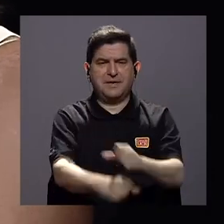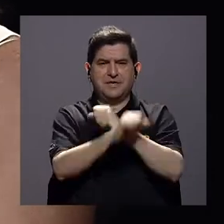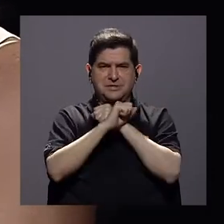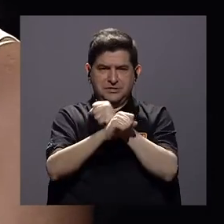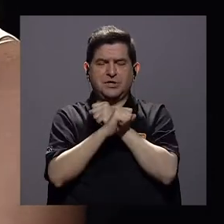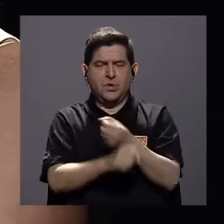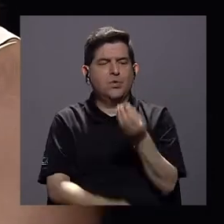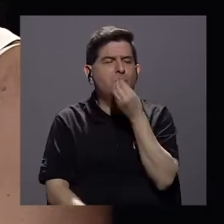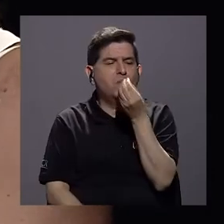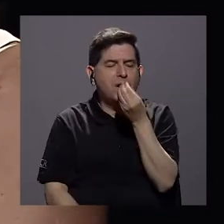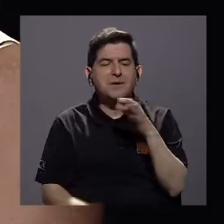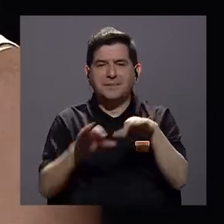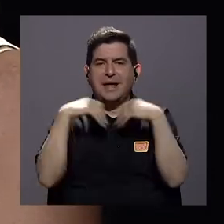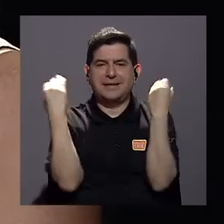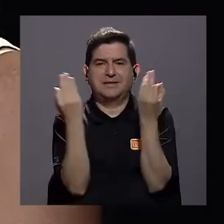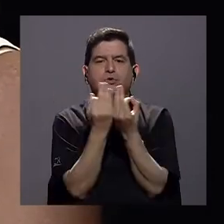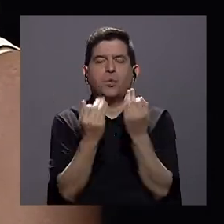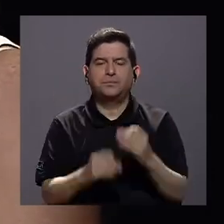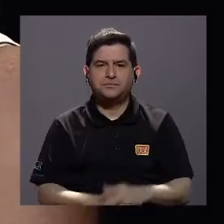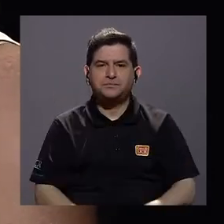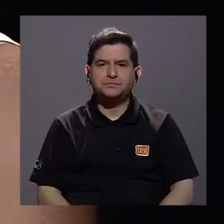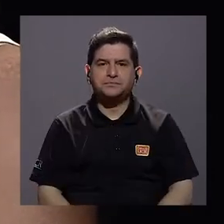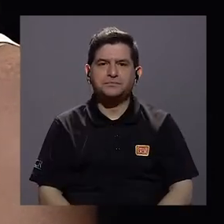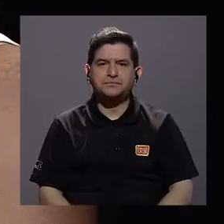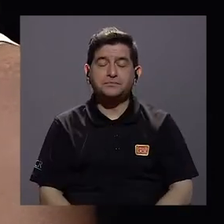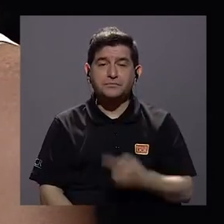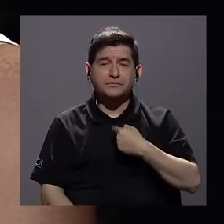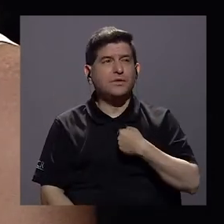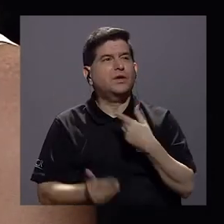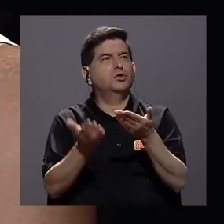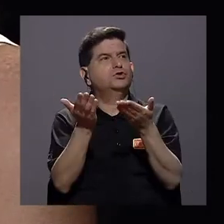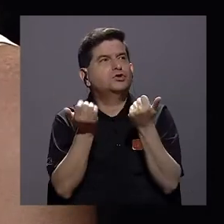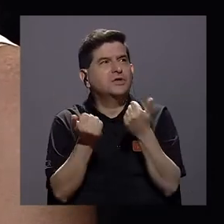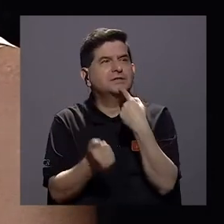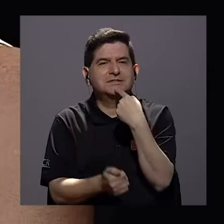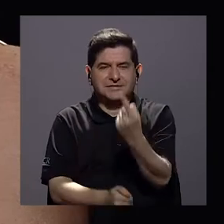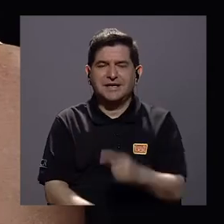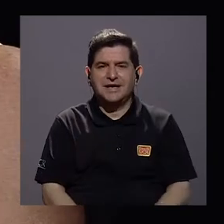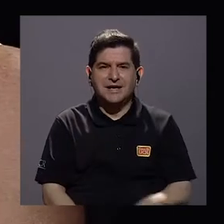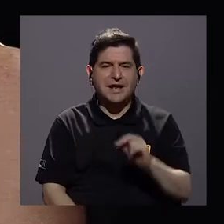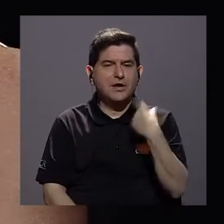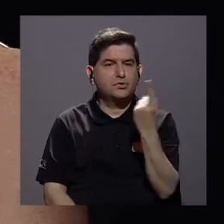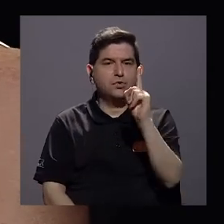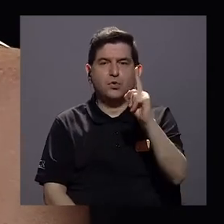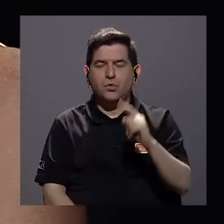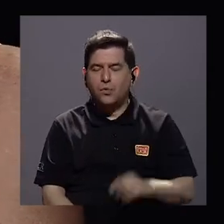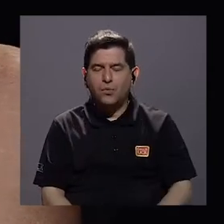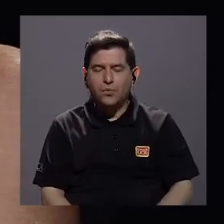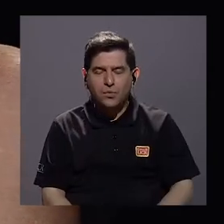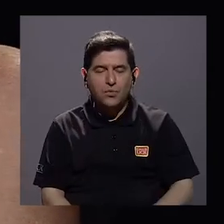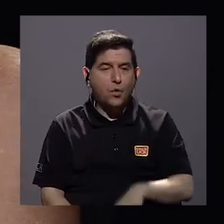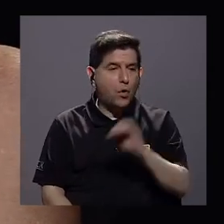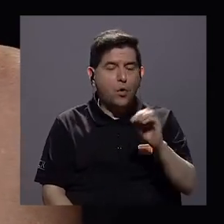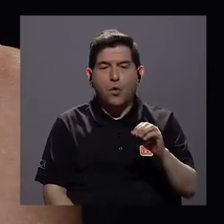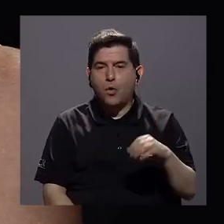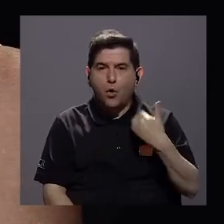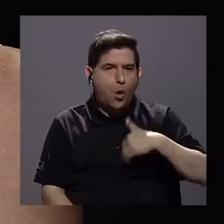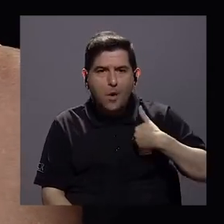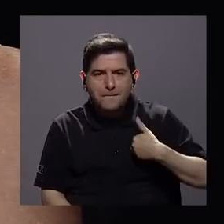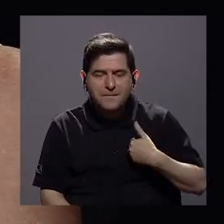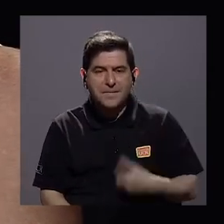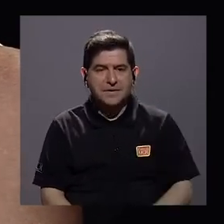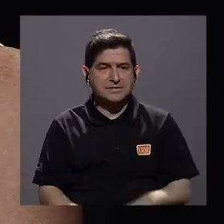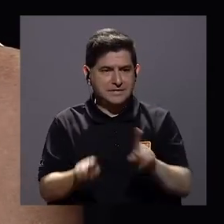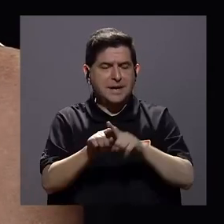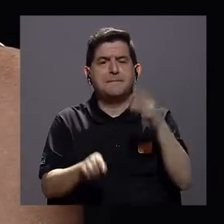el alimento de esa familia, ¿verdad? Y, uh-huh. y yo aquí quisiera decirle que no son solo hombres, que hay una gran cantidad de mujeres que participan